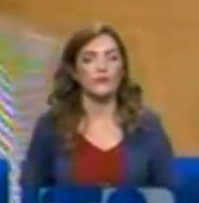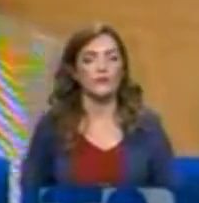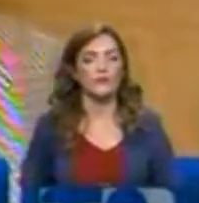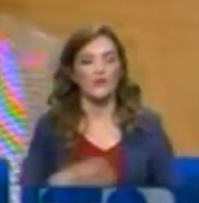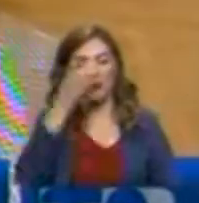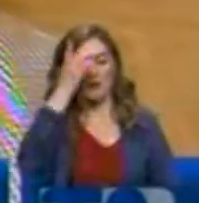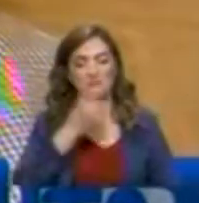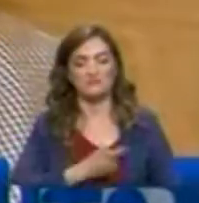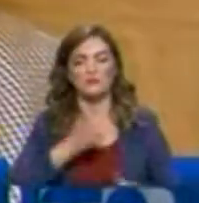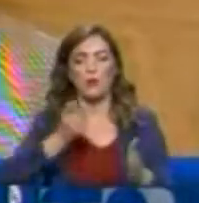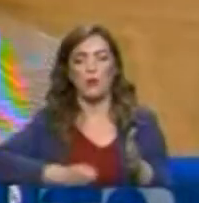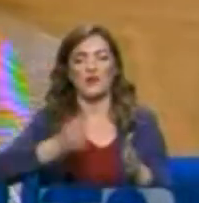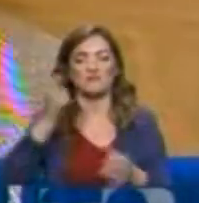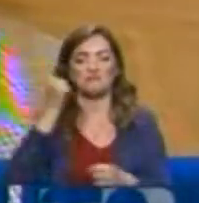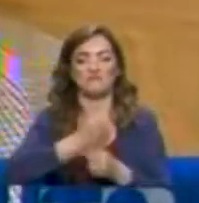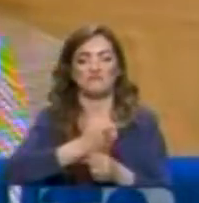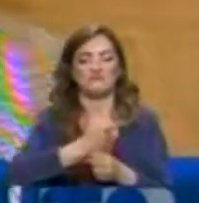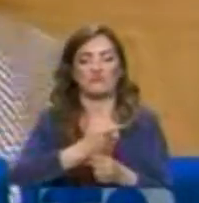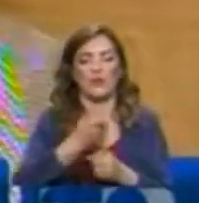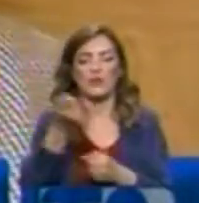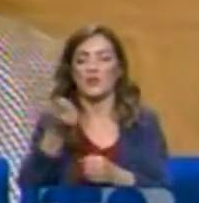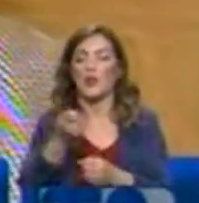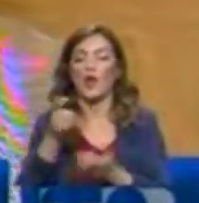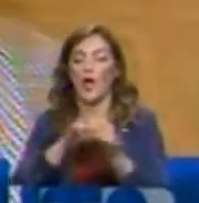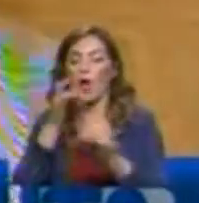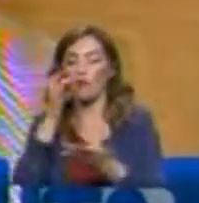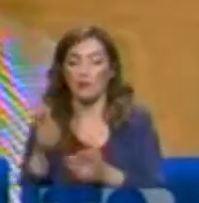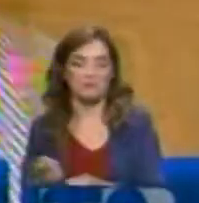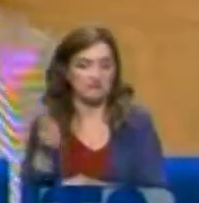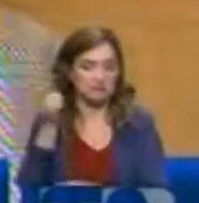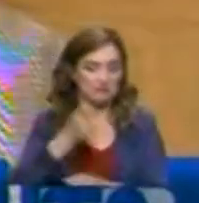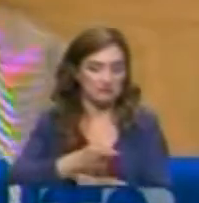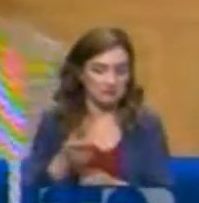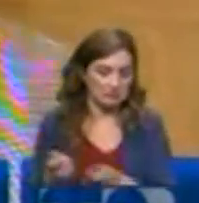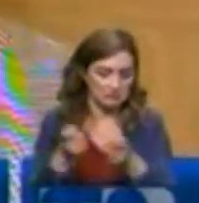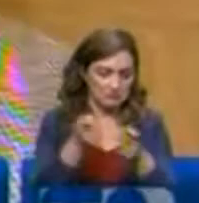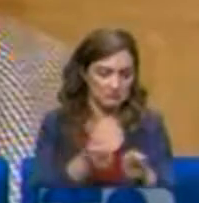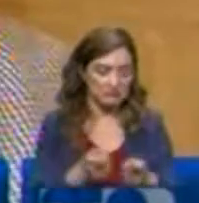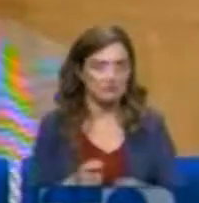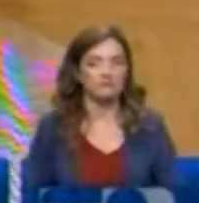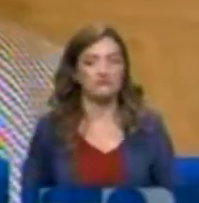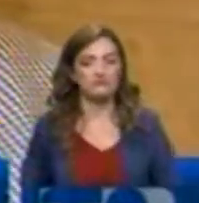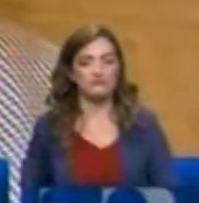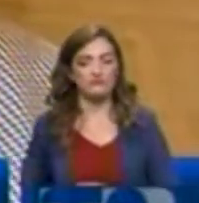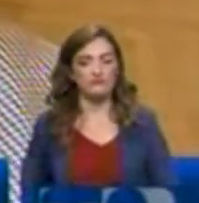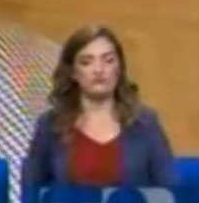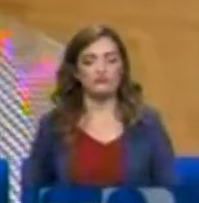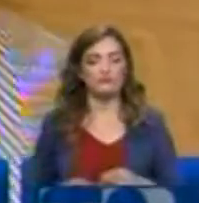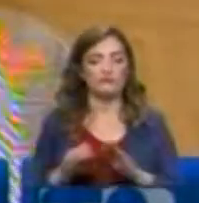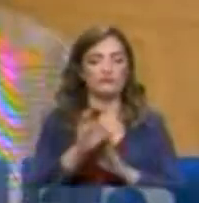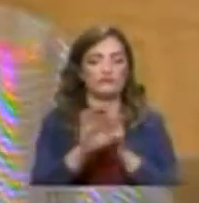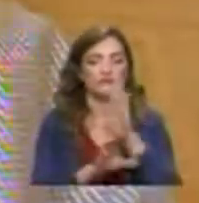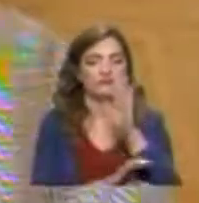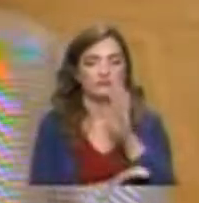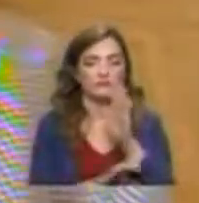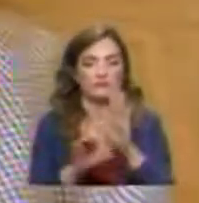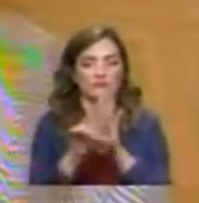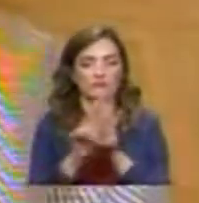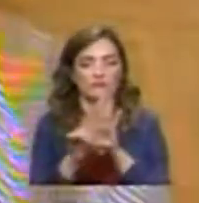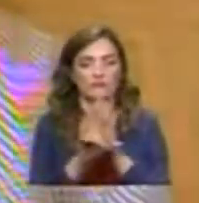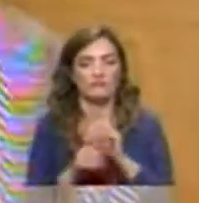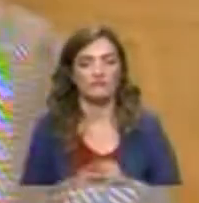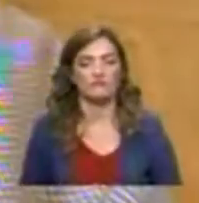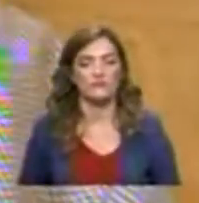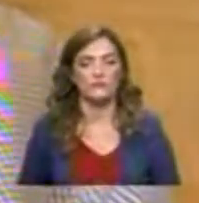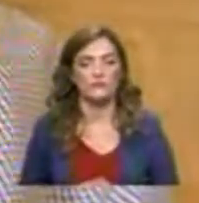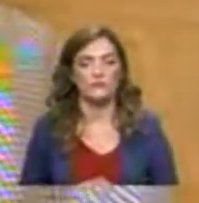sentencia. Ya estaba consagrado en la misma Constitución, ya está plasmado en las leyes,